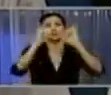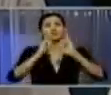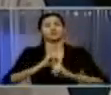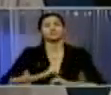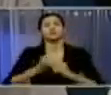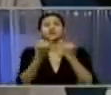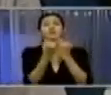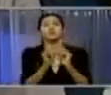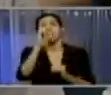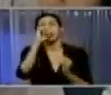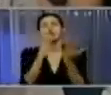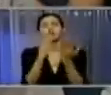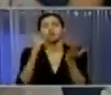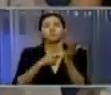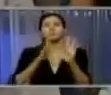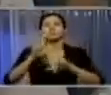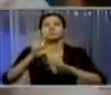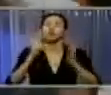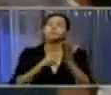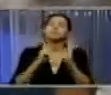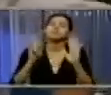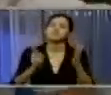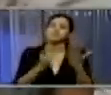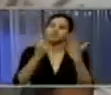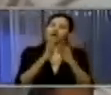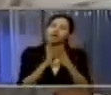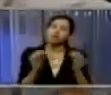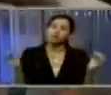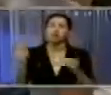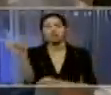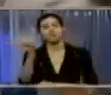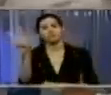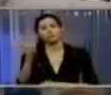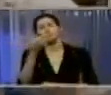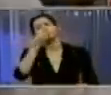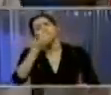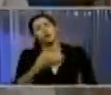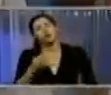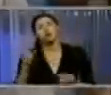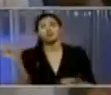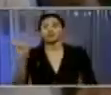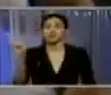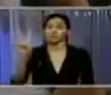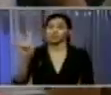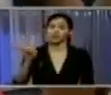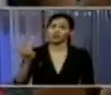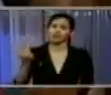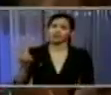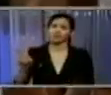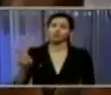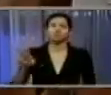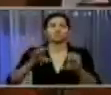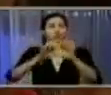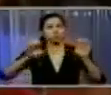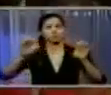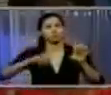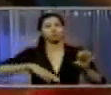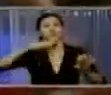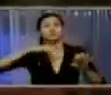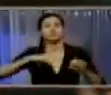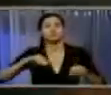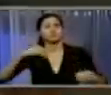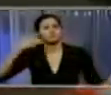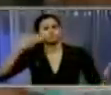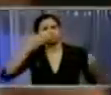escolar 2015-2016 a toda la Venezuela buena, a toda la Venezuela educativa. ¡Hasta la